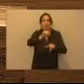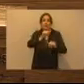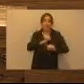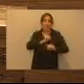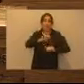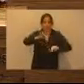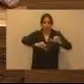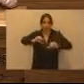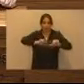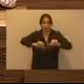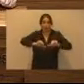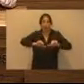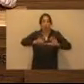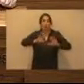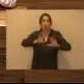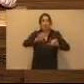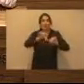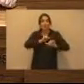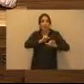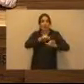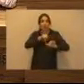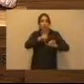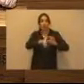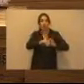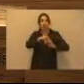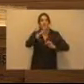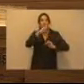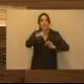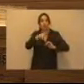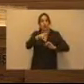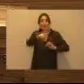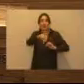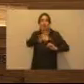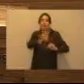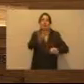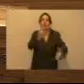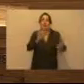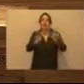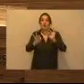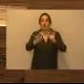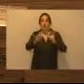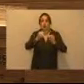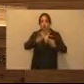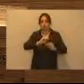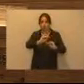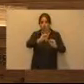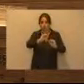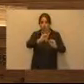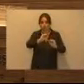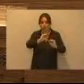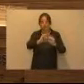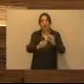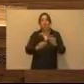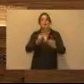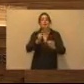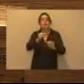intervención quirúrgica cuya espera es motivada por la libre decisión o elección del ciudadano. Y después también